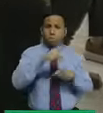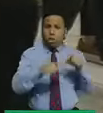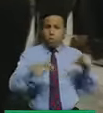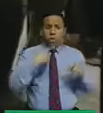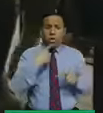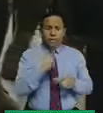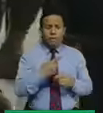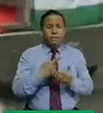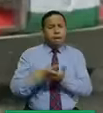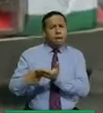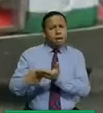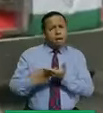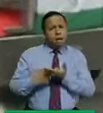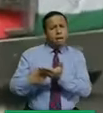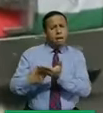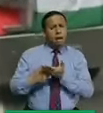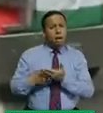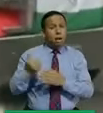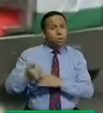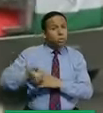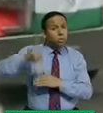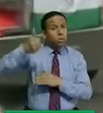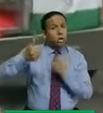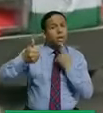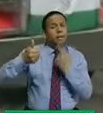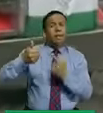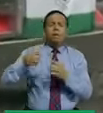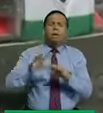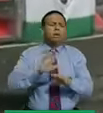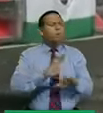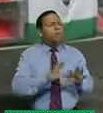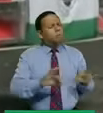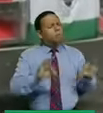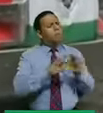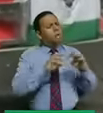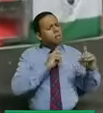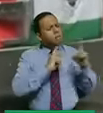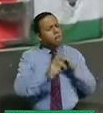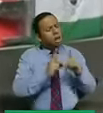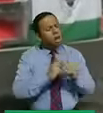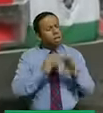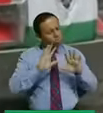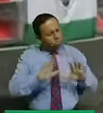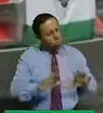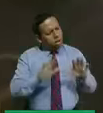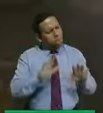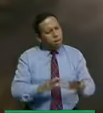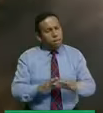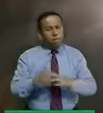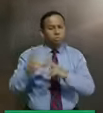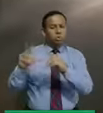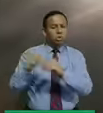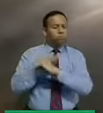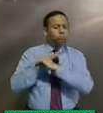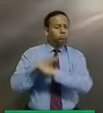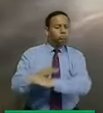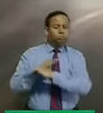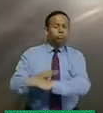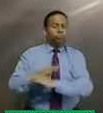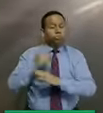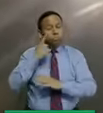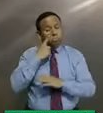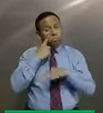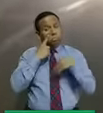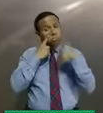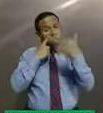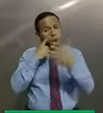de la medida. El gobernador subrogante manifestó que el diálogo es la mejor alternativa, esperando que se puedan determinar a escala nacional un decreto que les